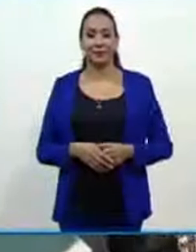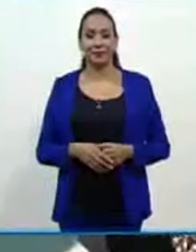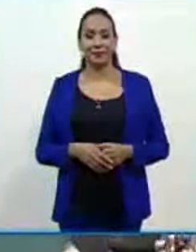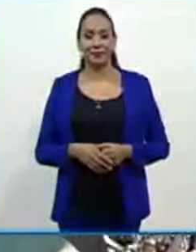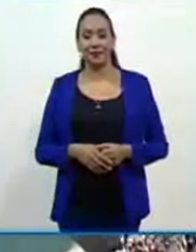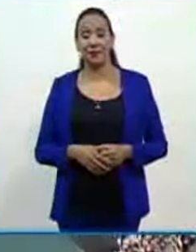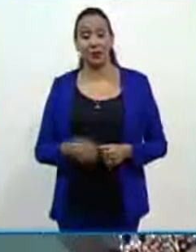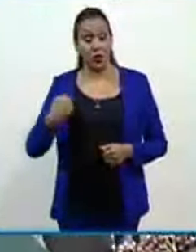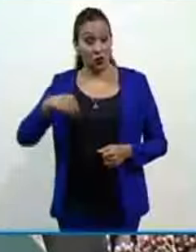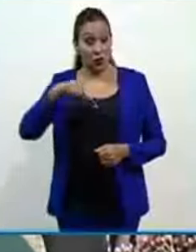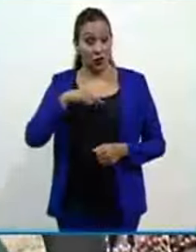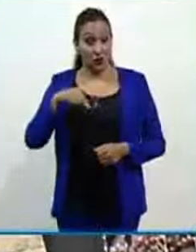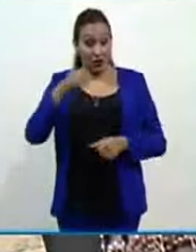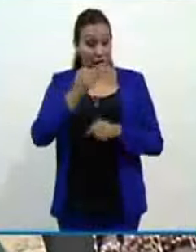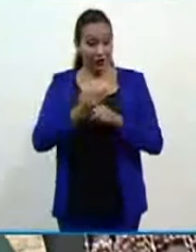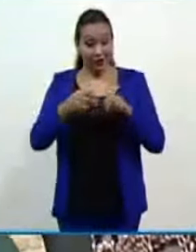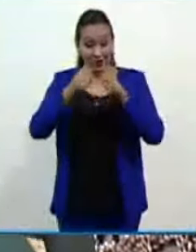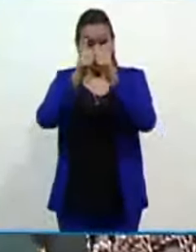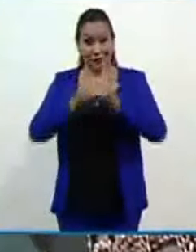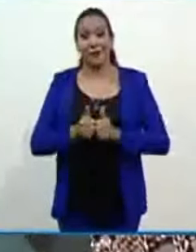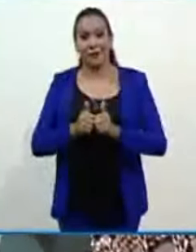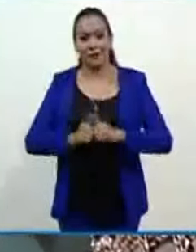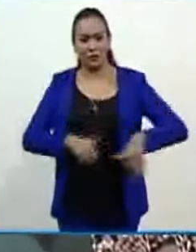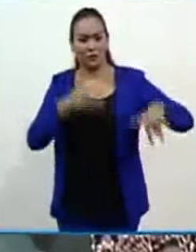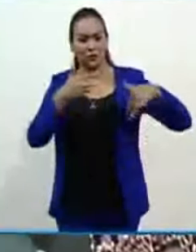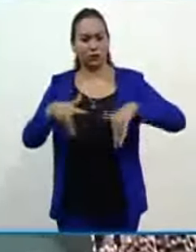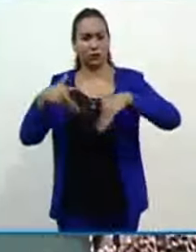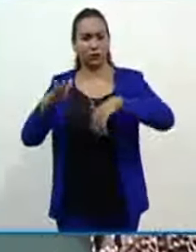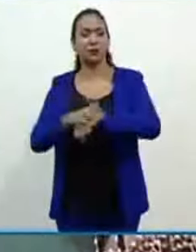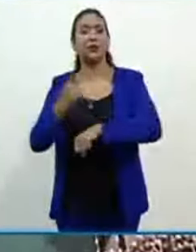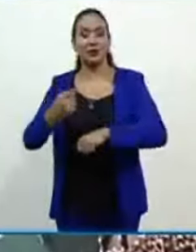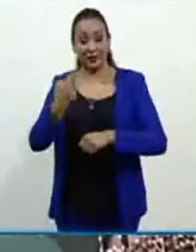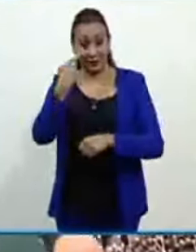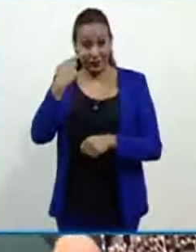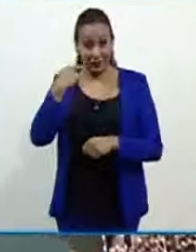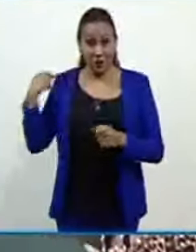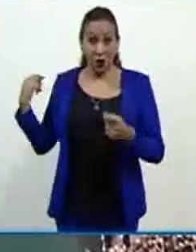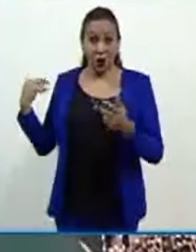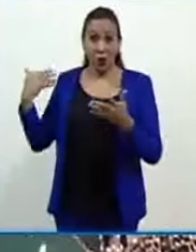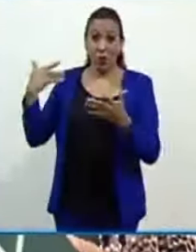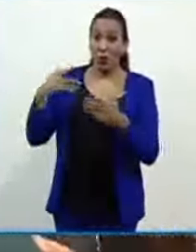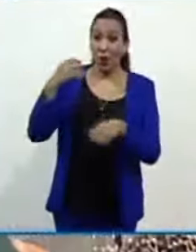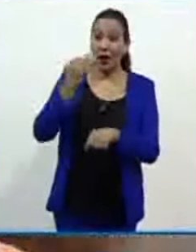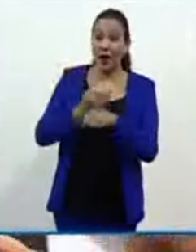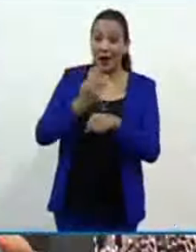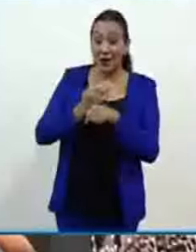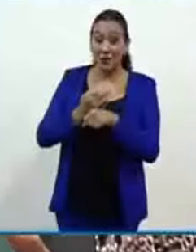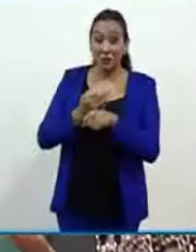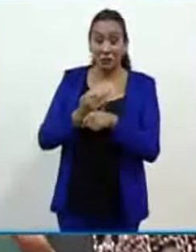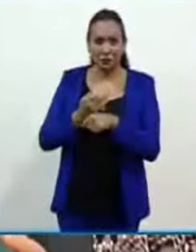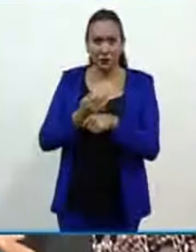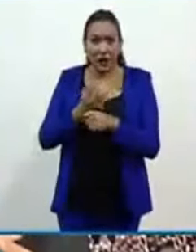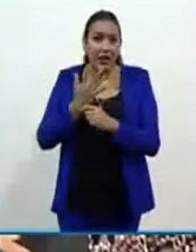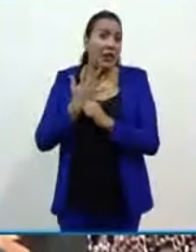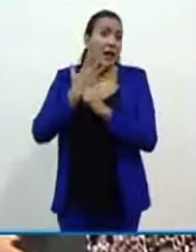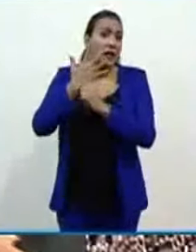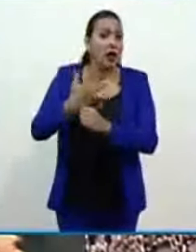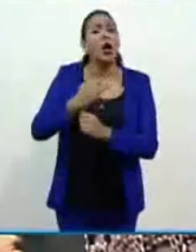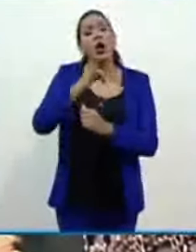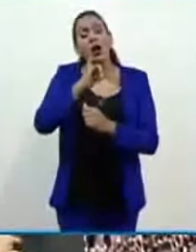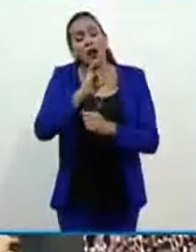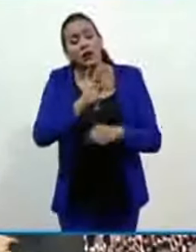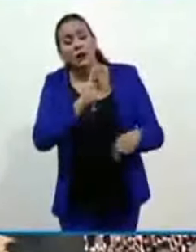Pues estamos aquí en la manifestación porque hasta el día de hoy solamente veremos, pero no nos han